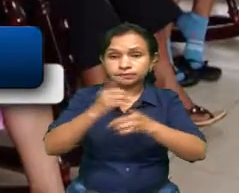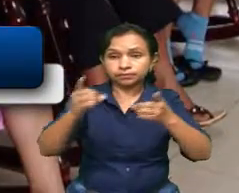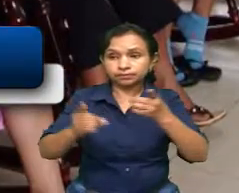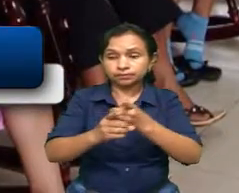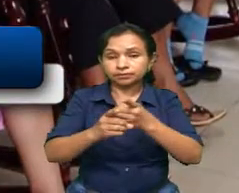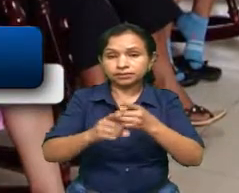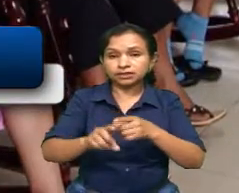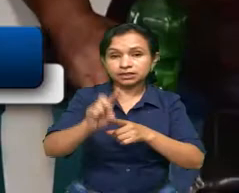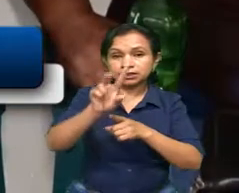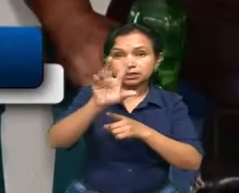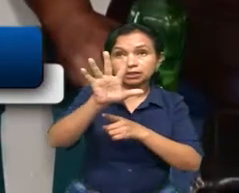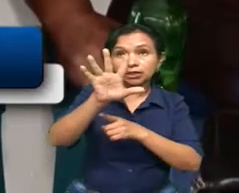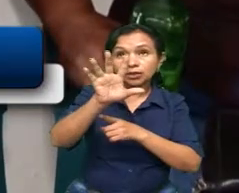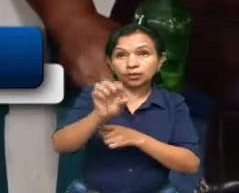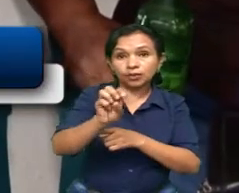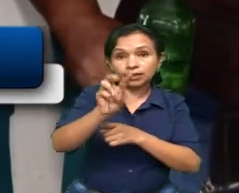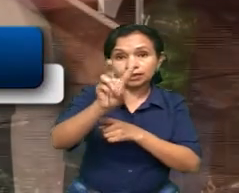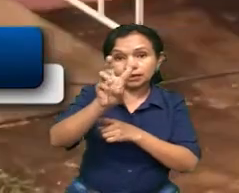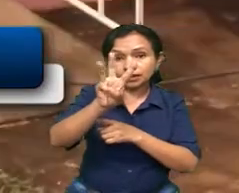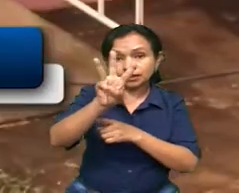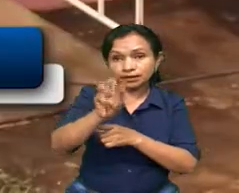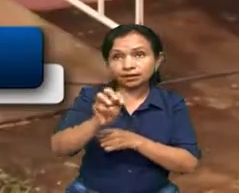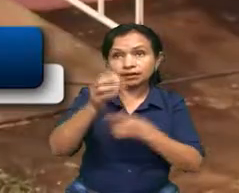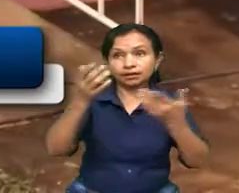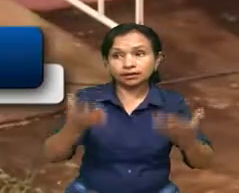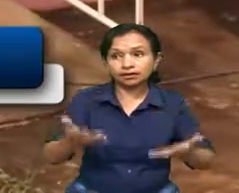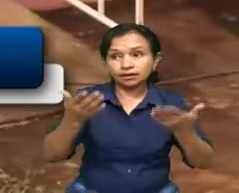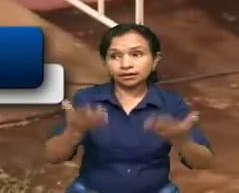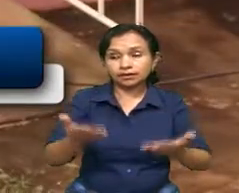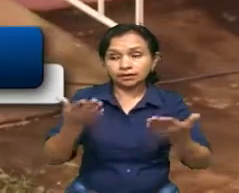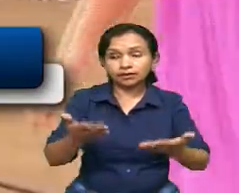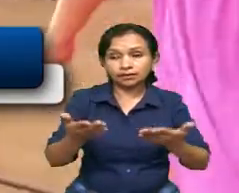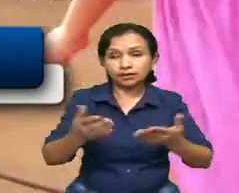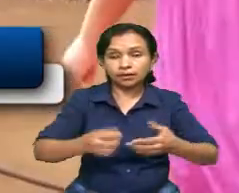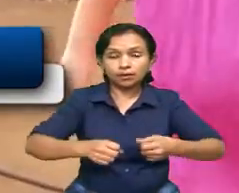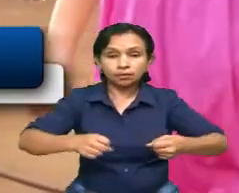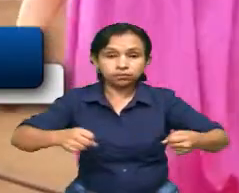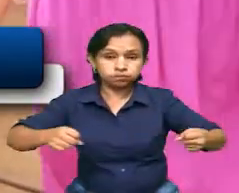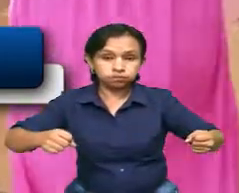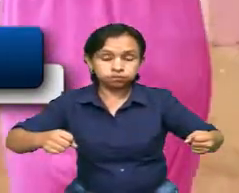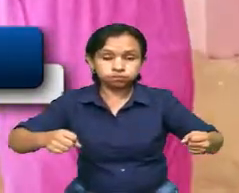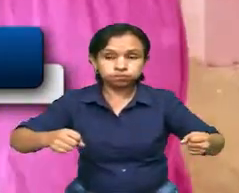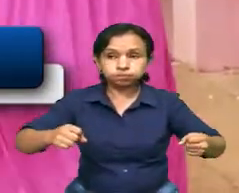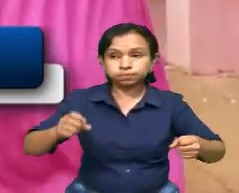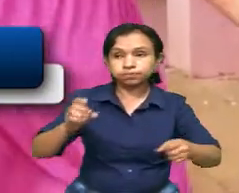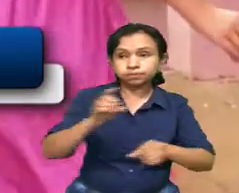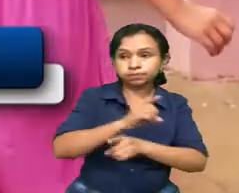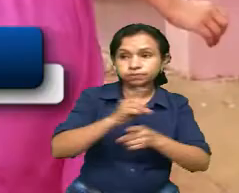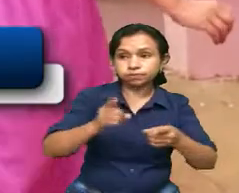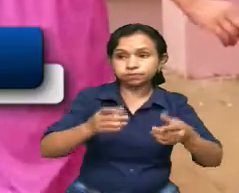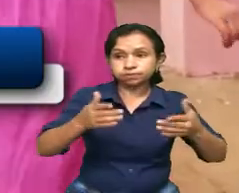50, 30 libras, depende si es obesa, tiene que subir